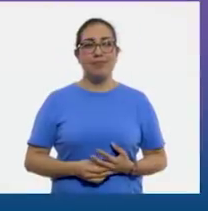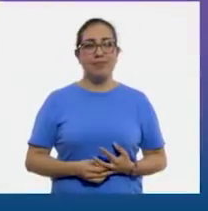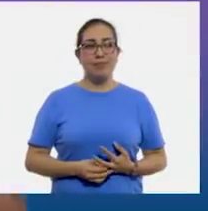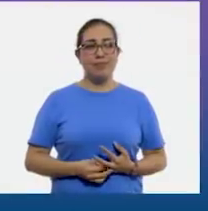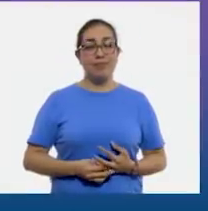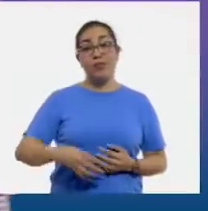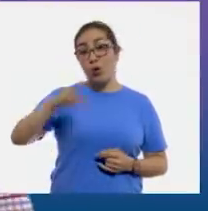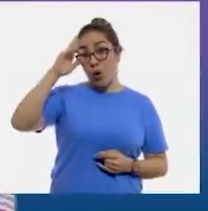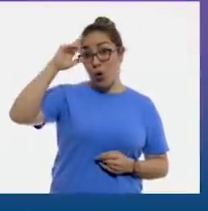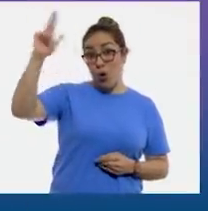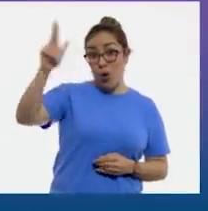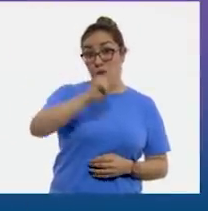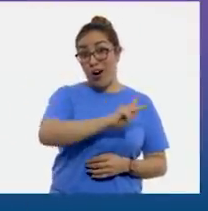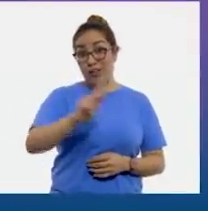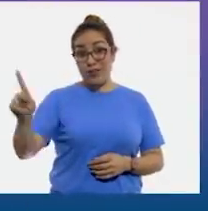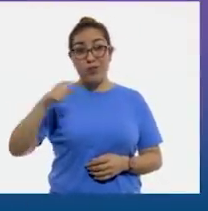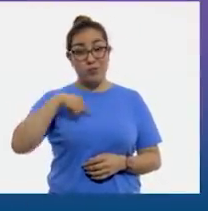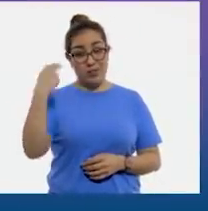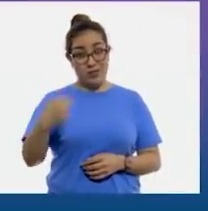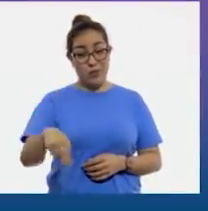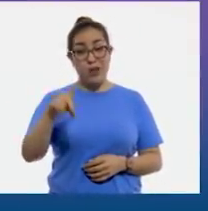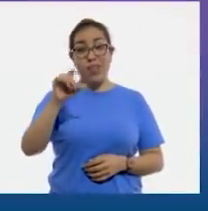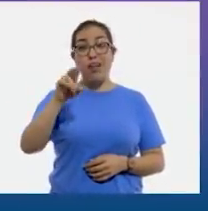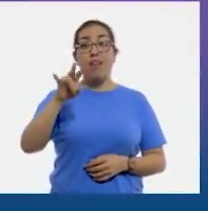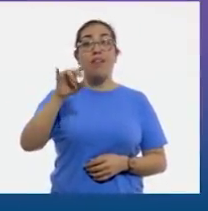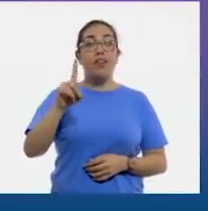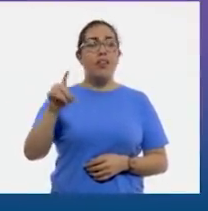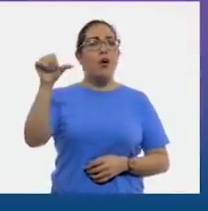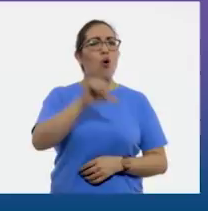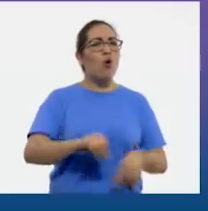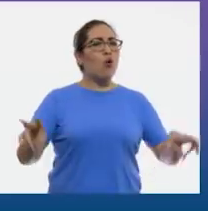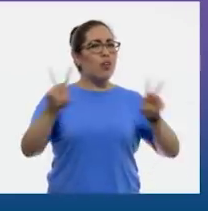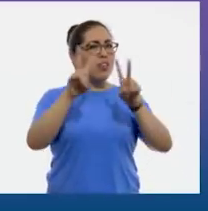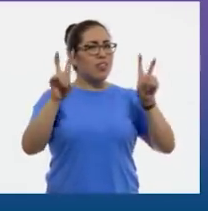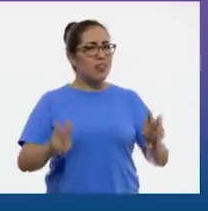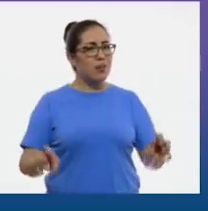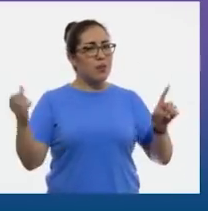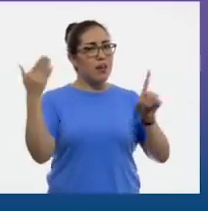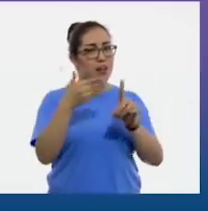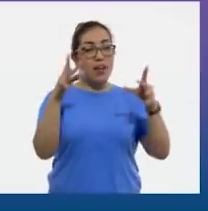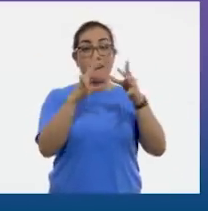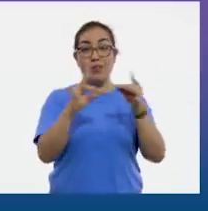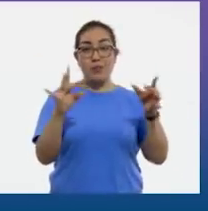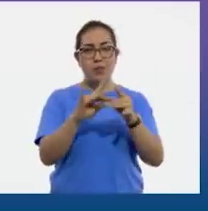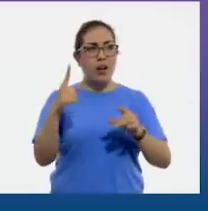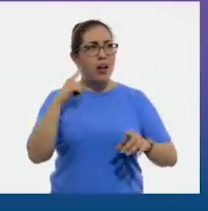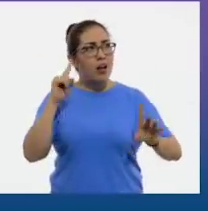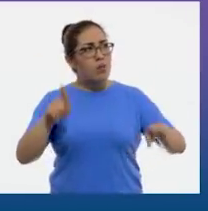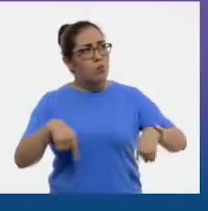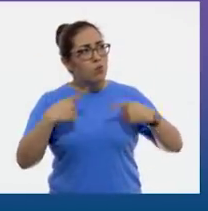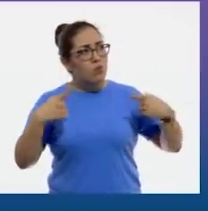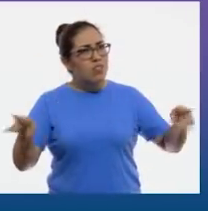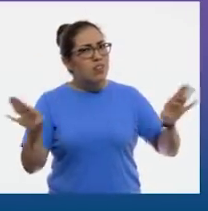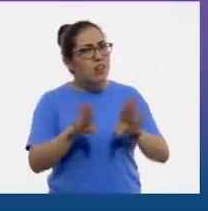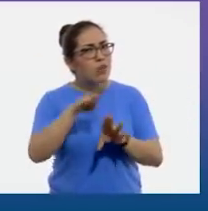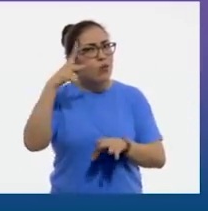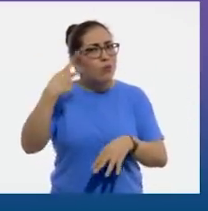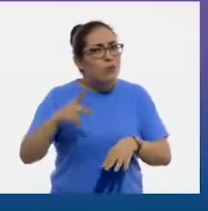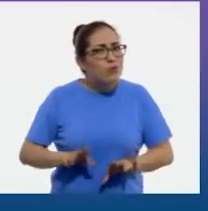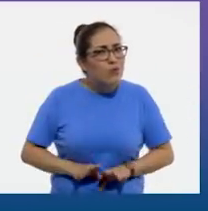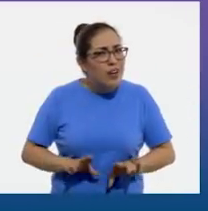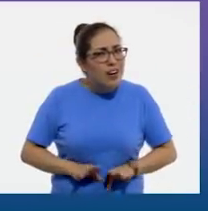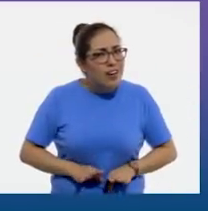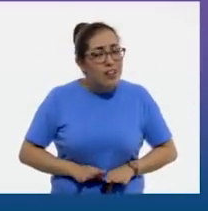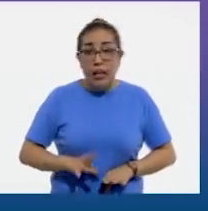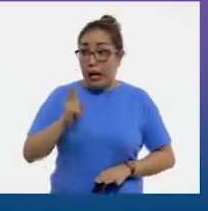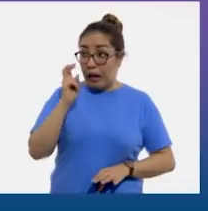Hola a todos, yo soy David. Y hoy hablaremos acerca de las cualidades del sonido. Las cualidades del sonido